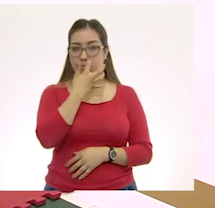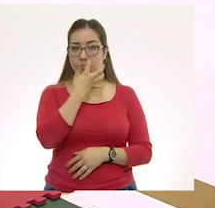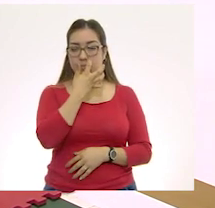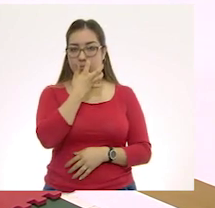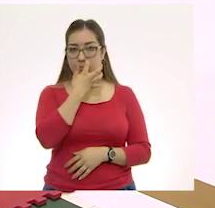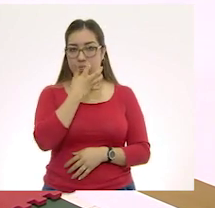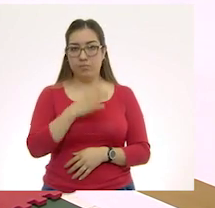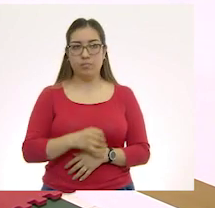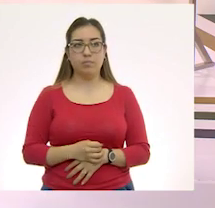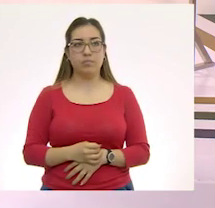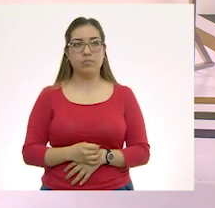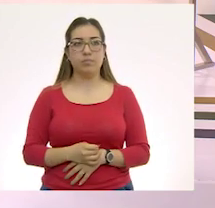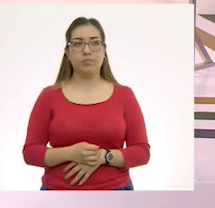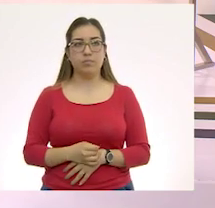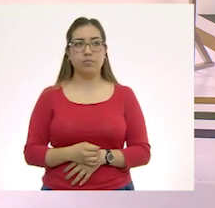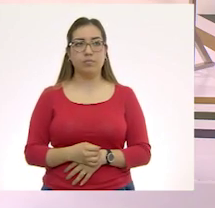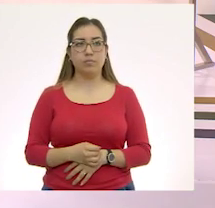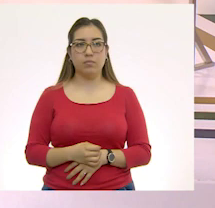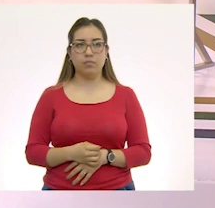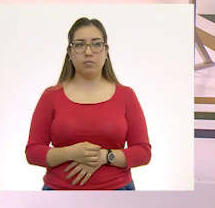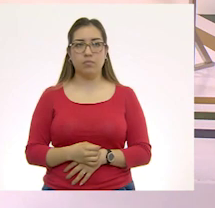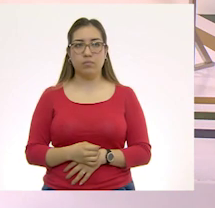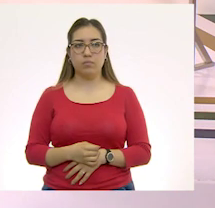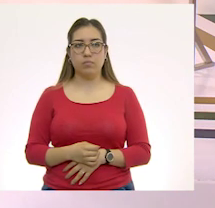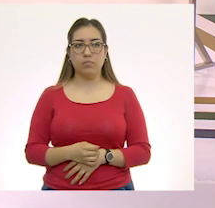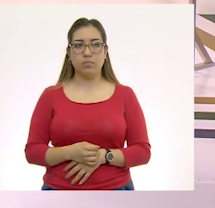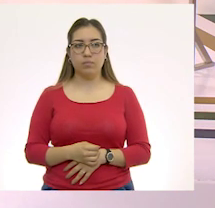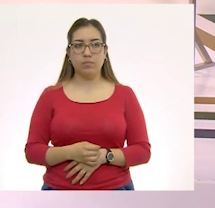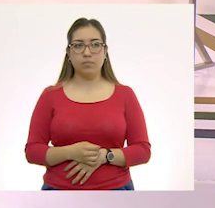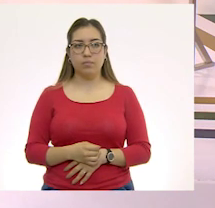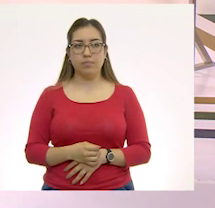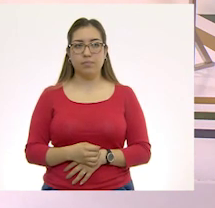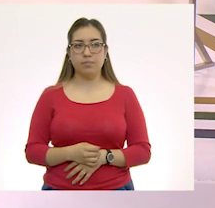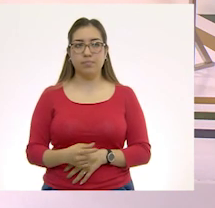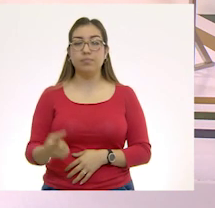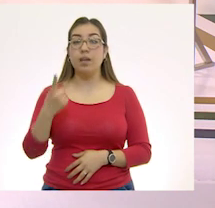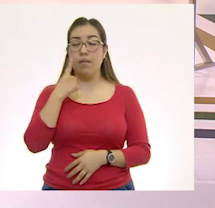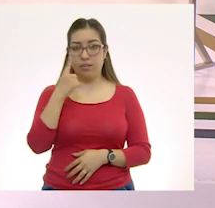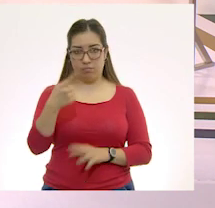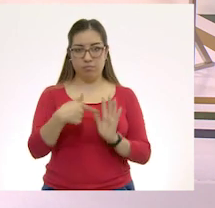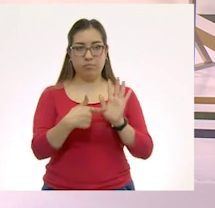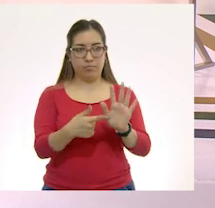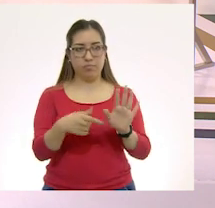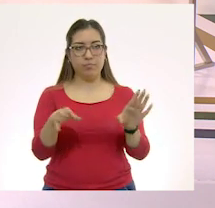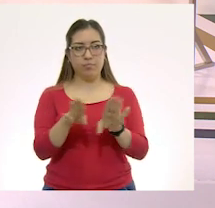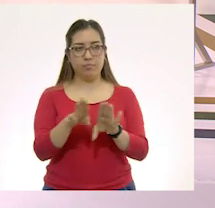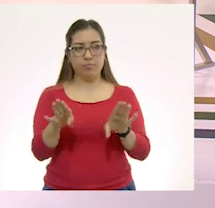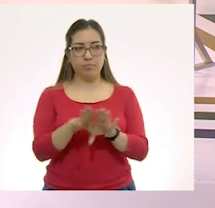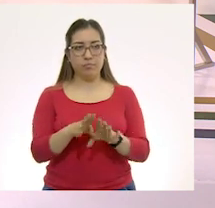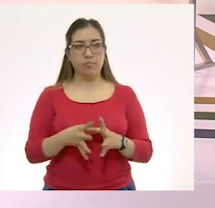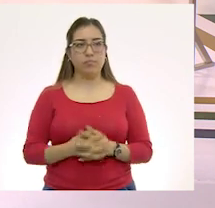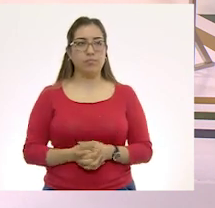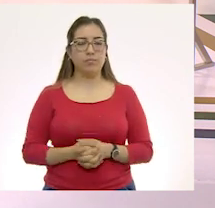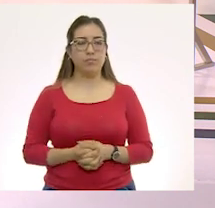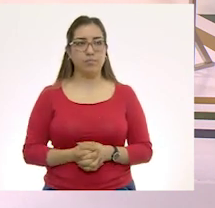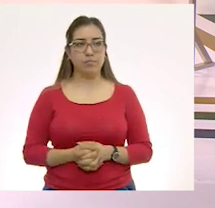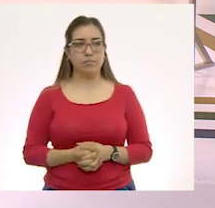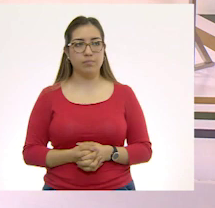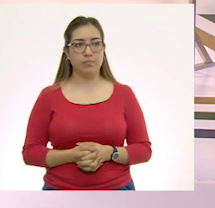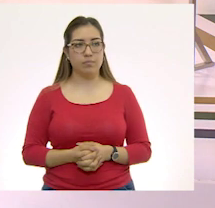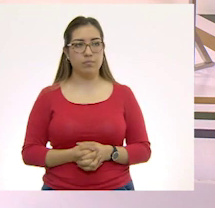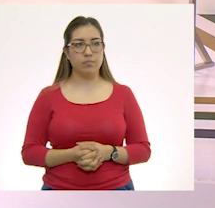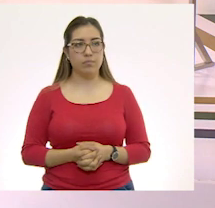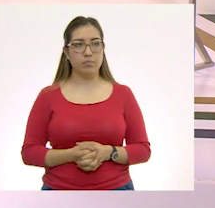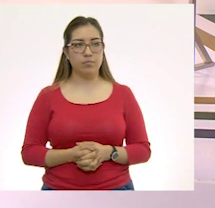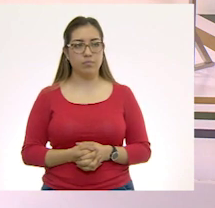parece si en el ábaco les enseñas a los niños que realmente es el número 10 muy bien vamos a comprobarlo y